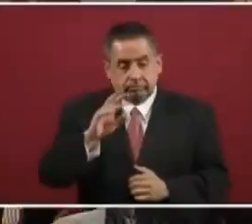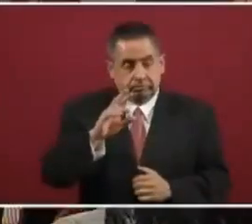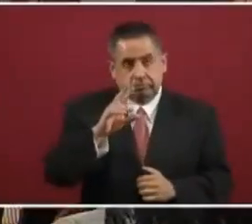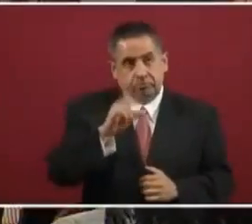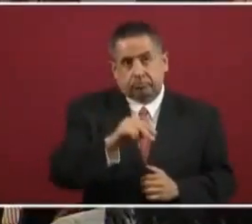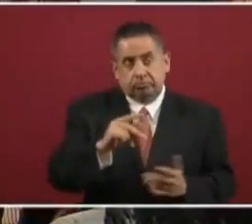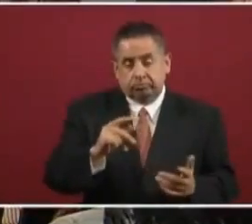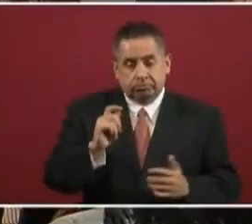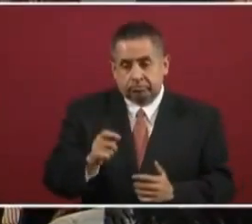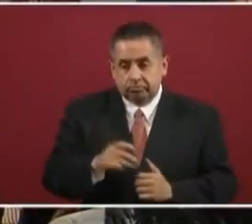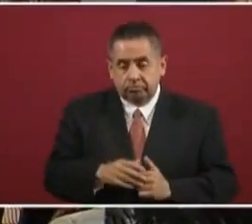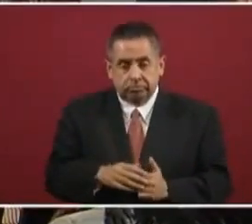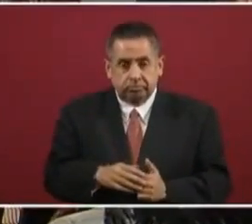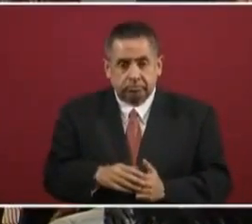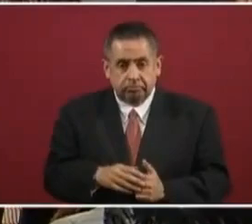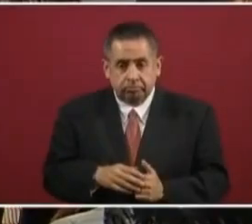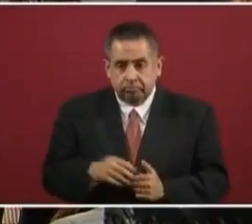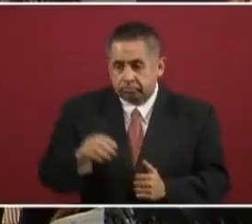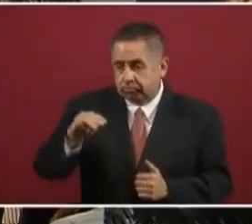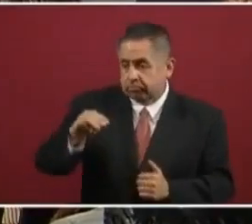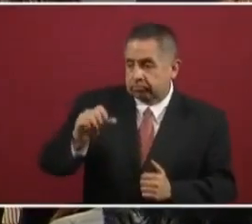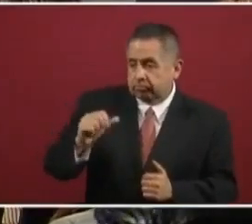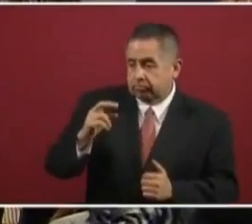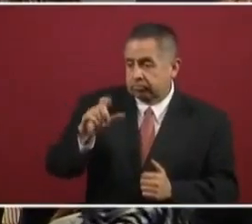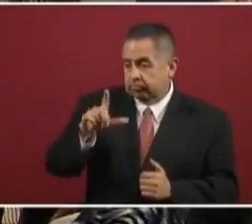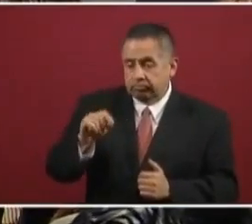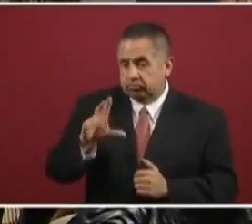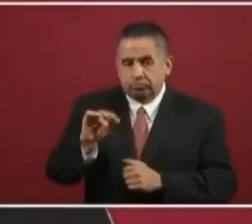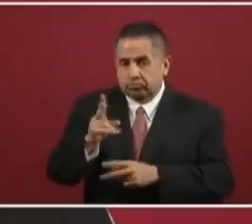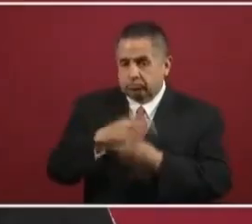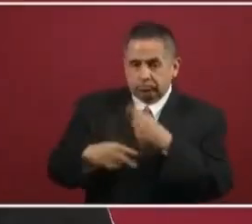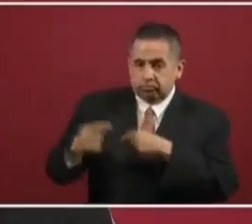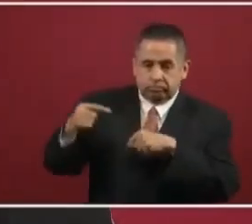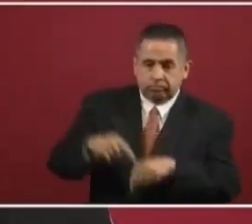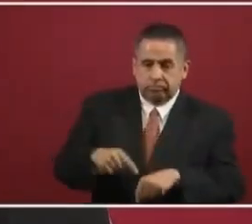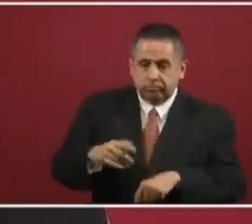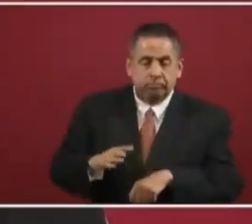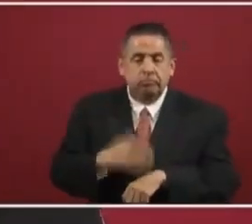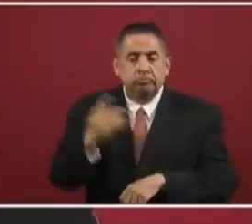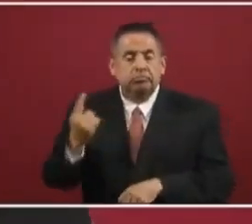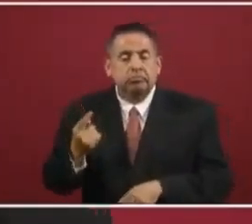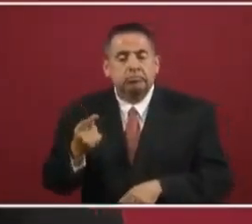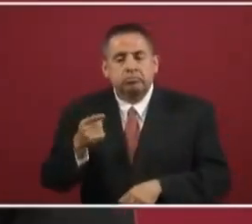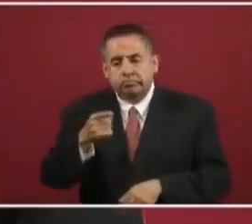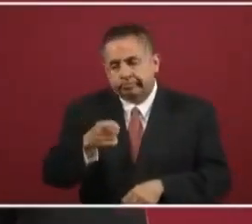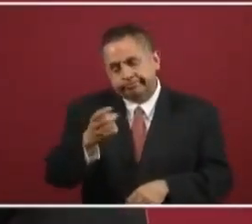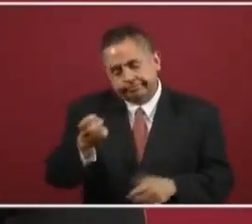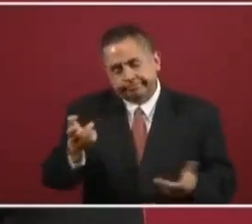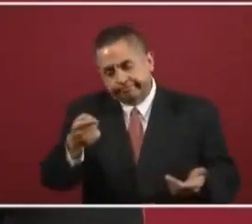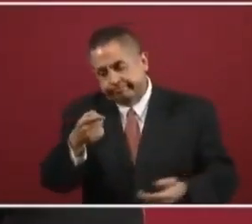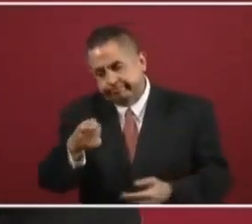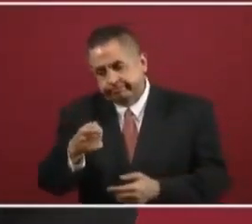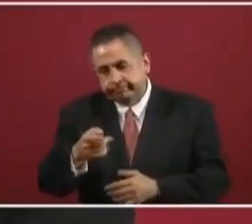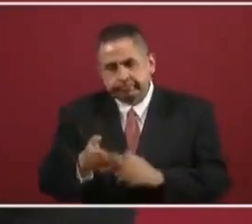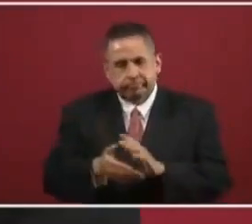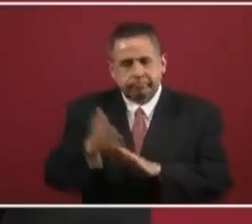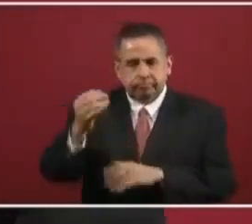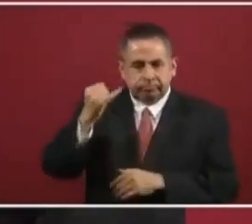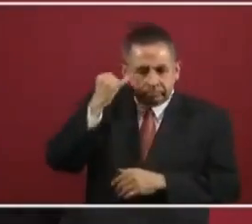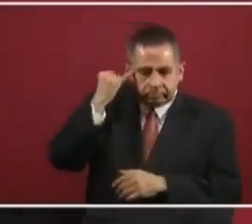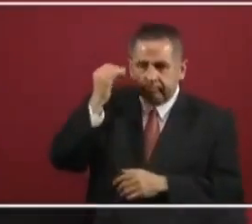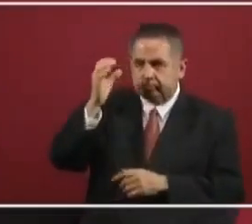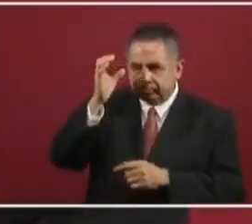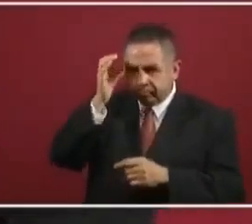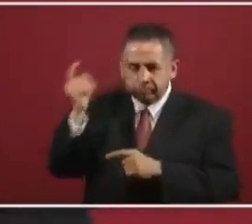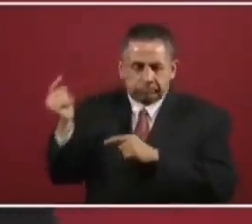estar en Marcelo porque sí F a Japón a China y